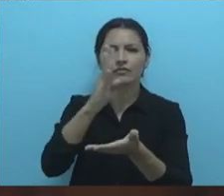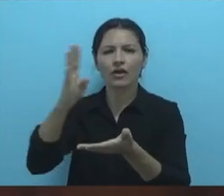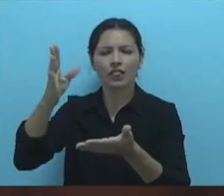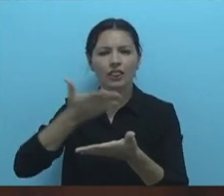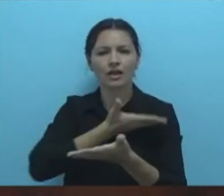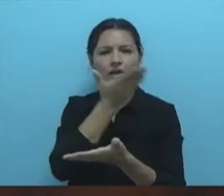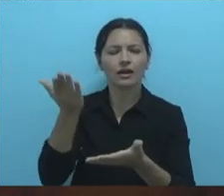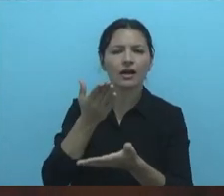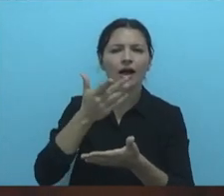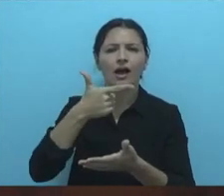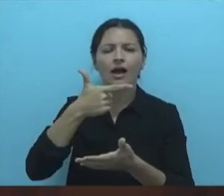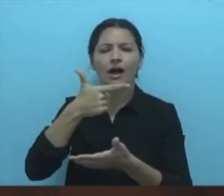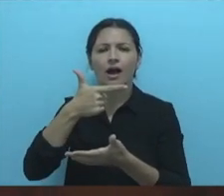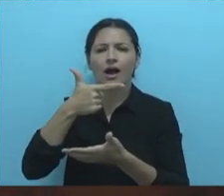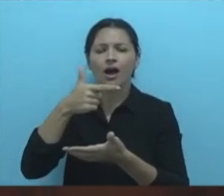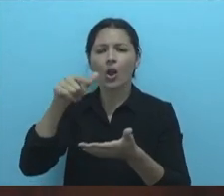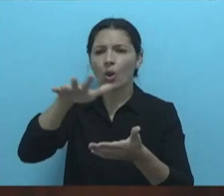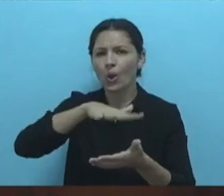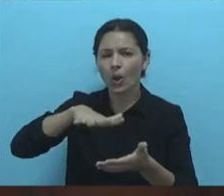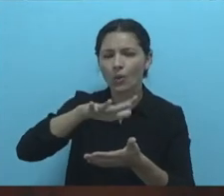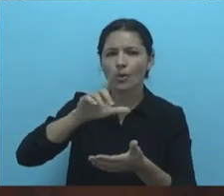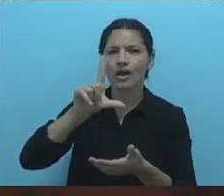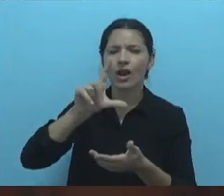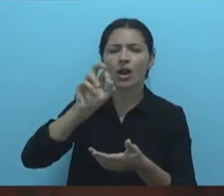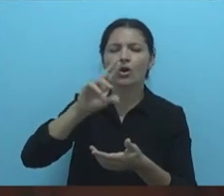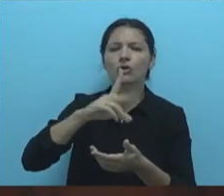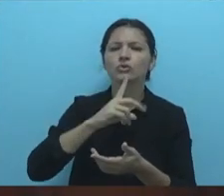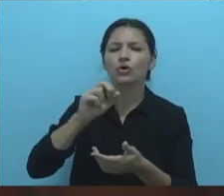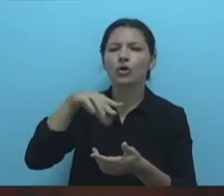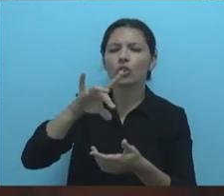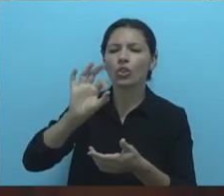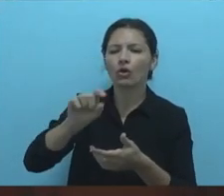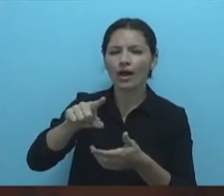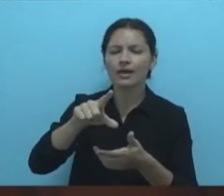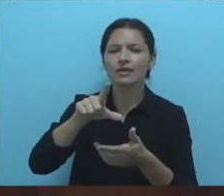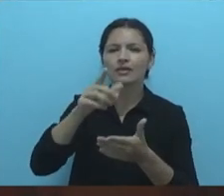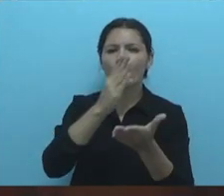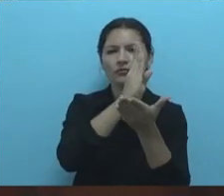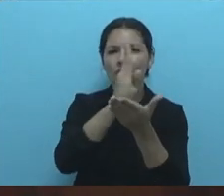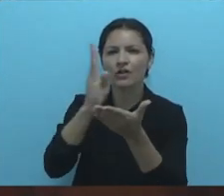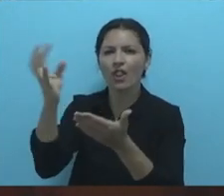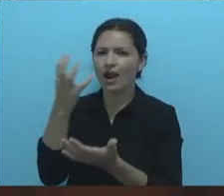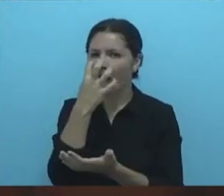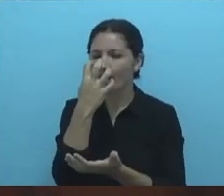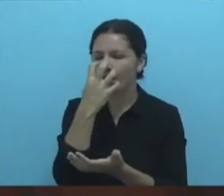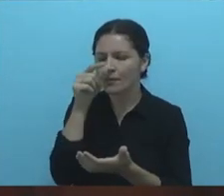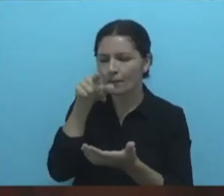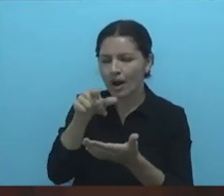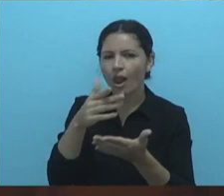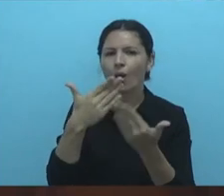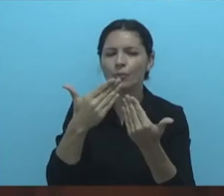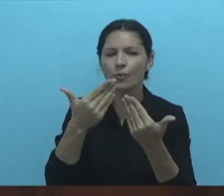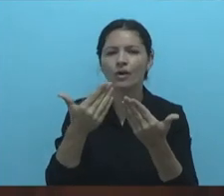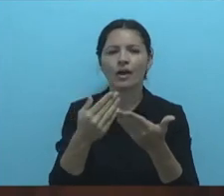domingo Faustino Sarmiento el ortondo departamento general López voy a poner a consideración el tratamiento en general del